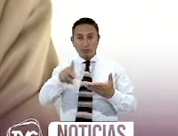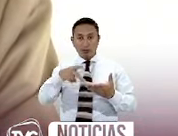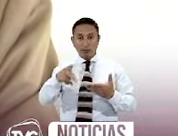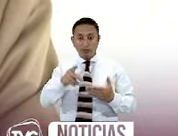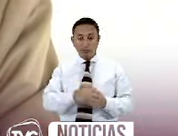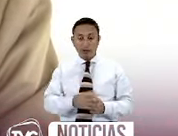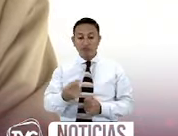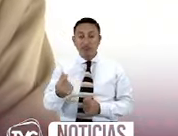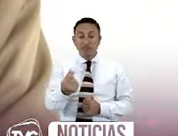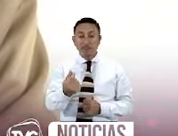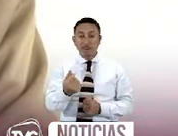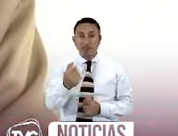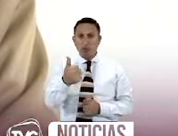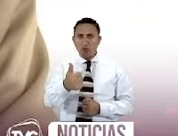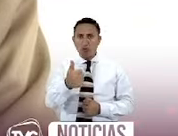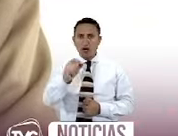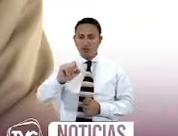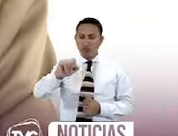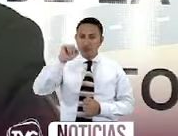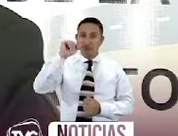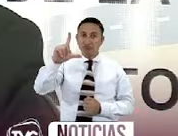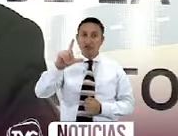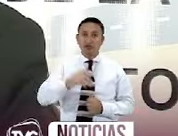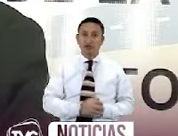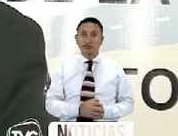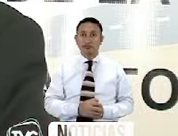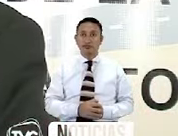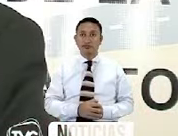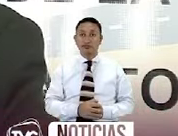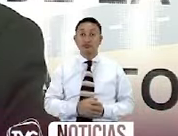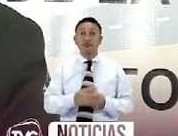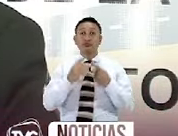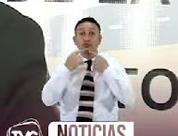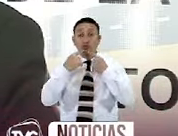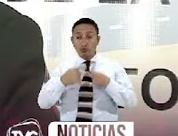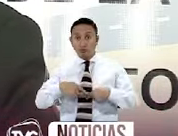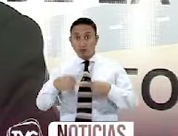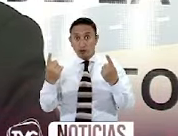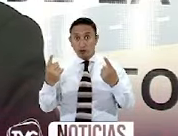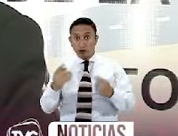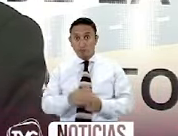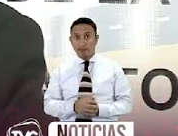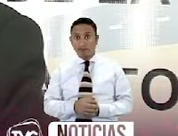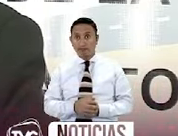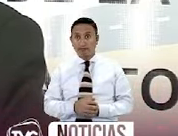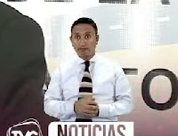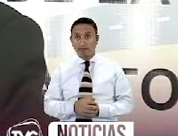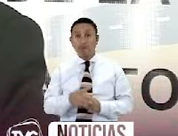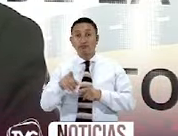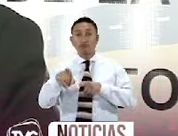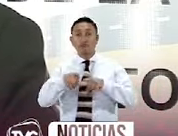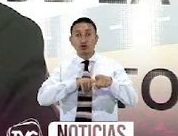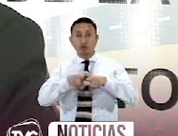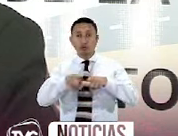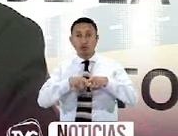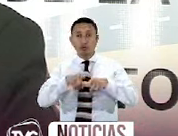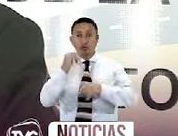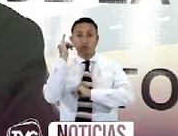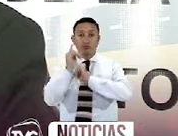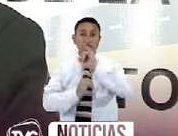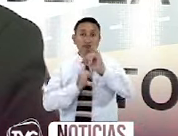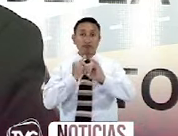es excelente para los DOTGAS. Convoque a un concurso internacional a fin